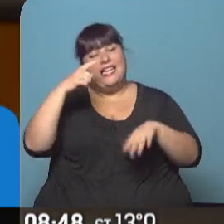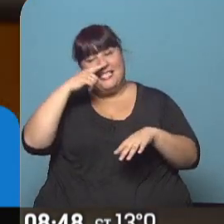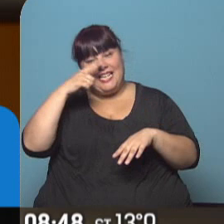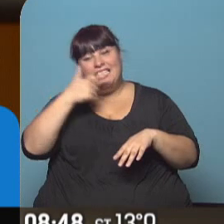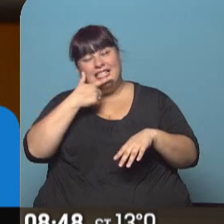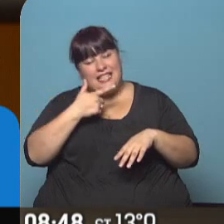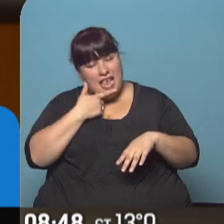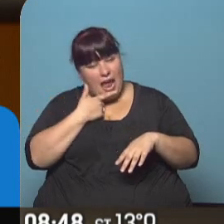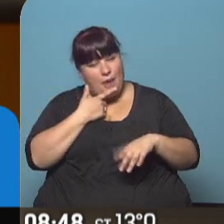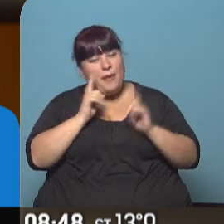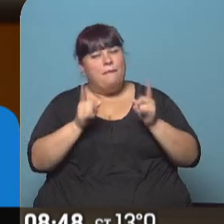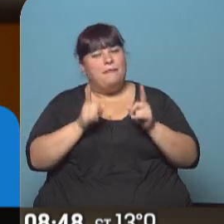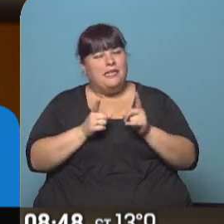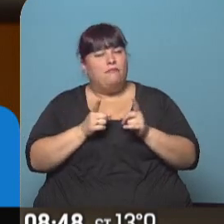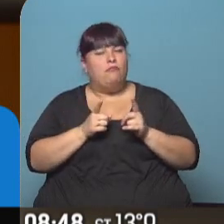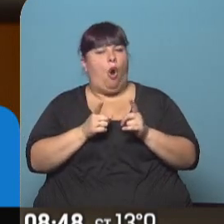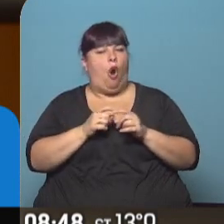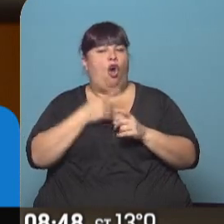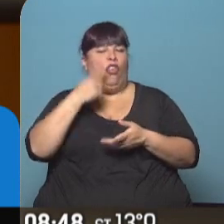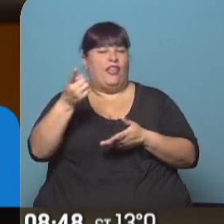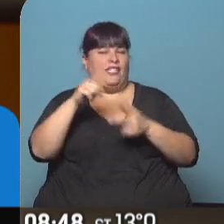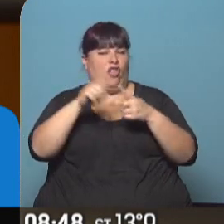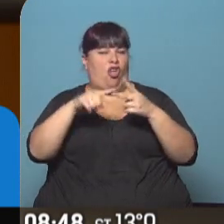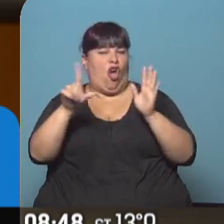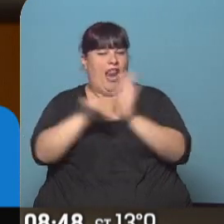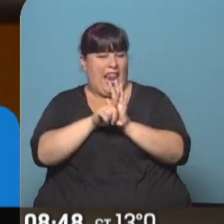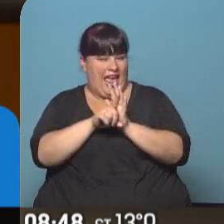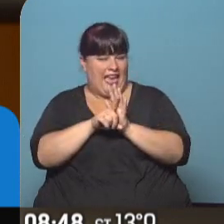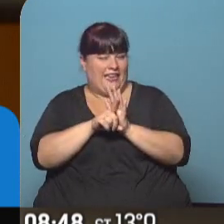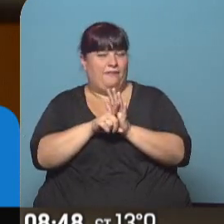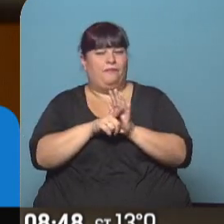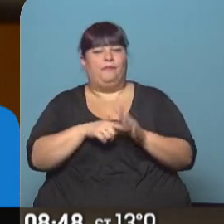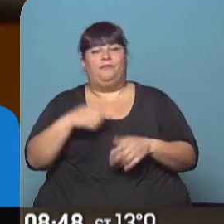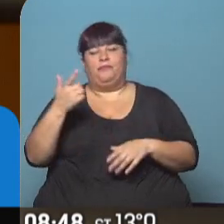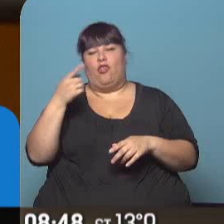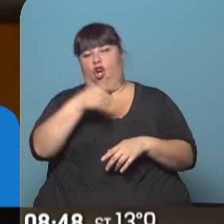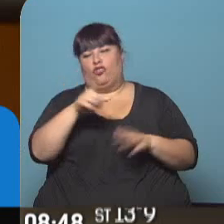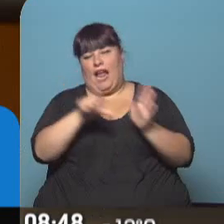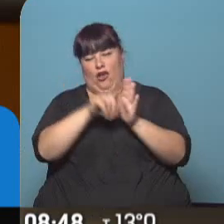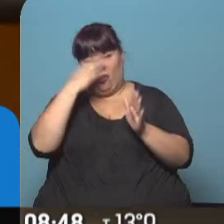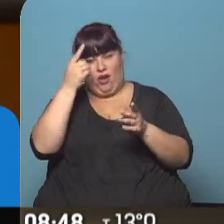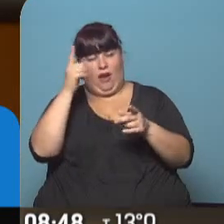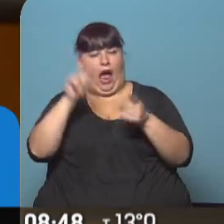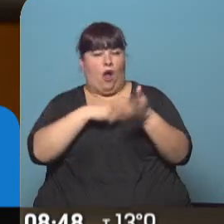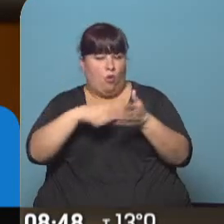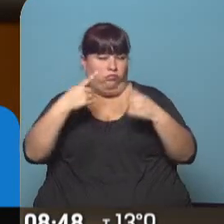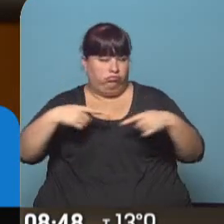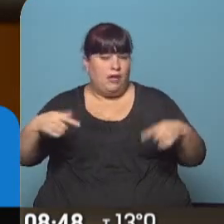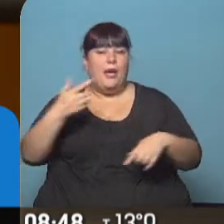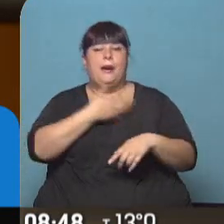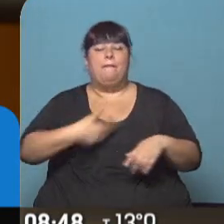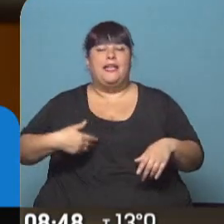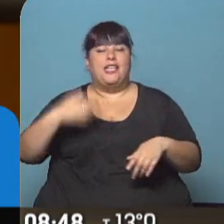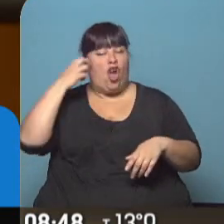de septiembre, que es cuando realmente se declaran esas 2 leyes que el Tribunal Constitucional anula, etcétera, etcétera, y la presidenta